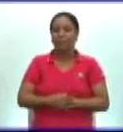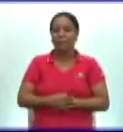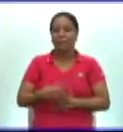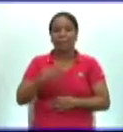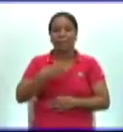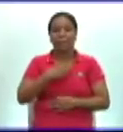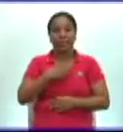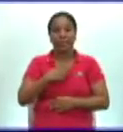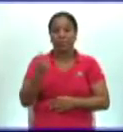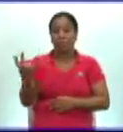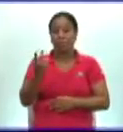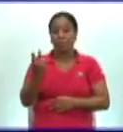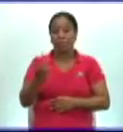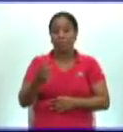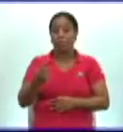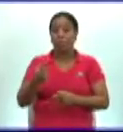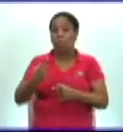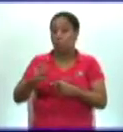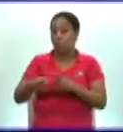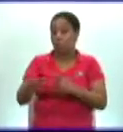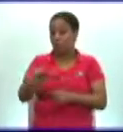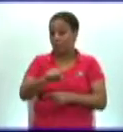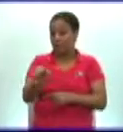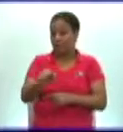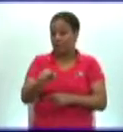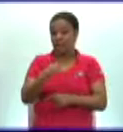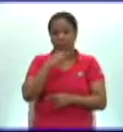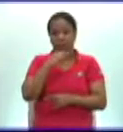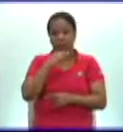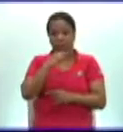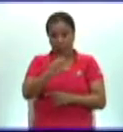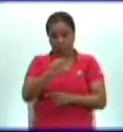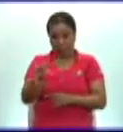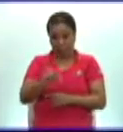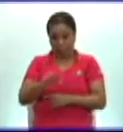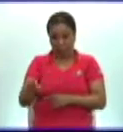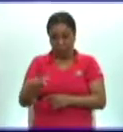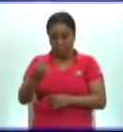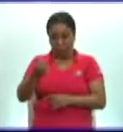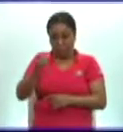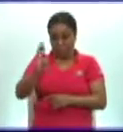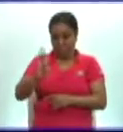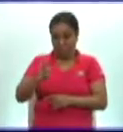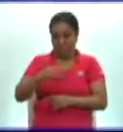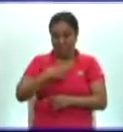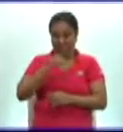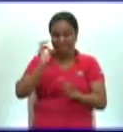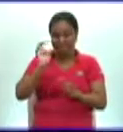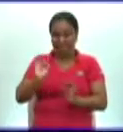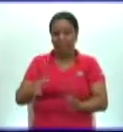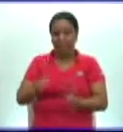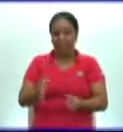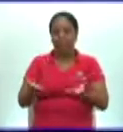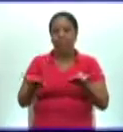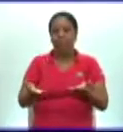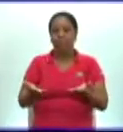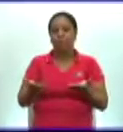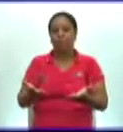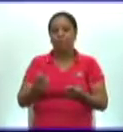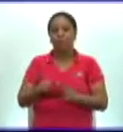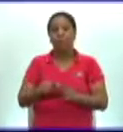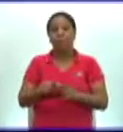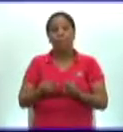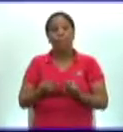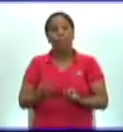Tenemos dos cuerpos, en este caso dos carritos de mecánica, que tienen la misma masa, pero le